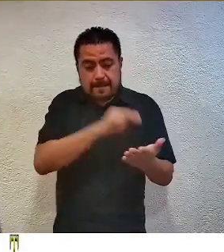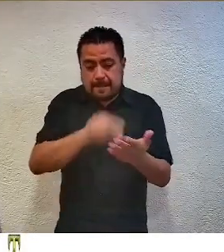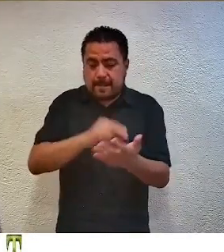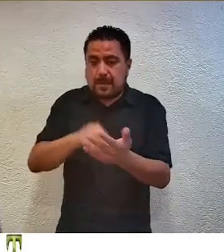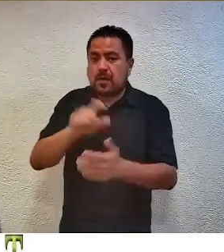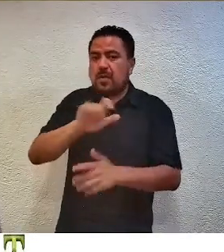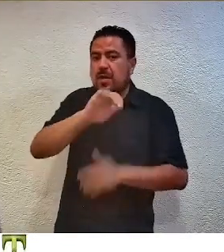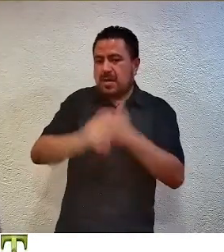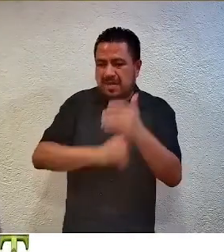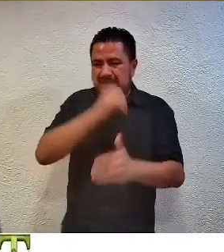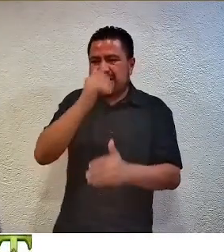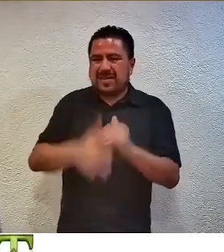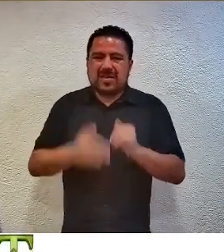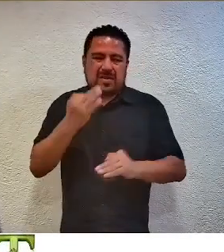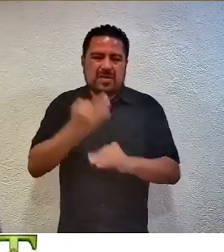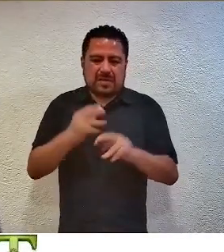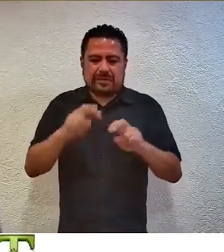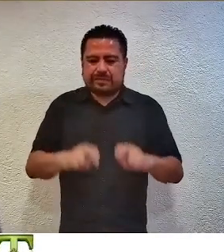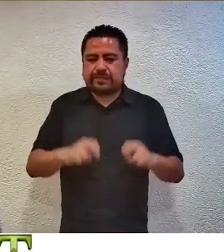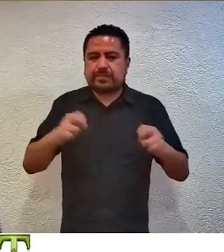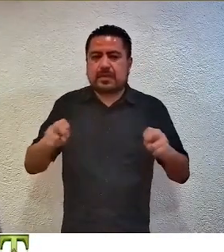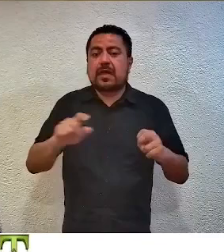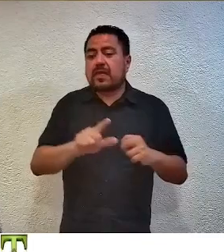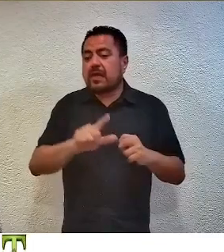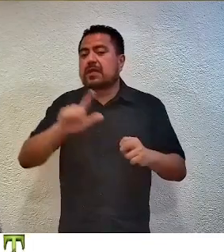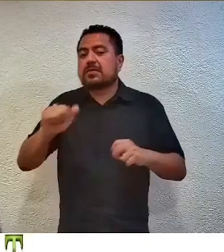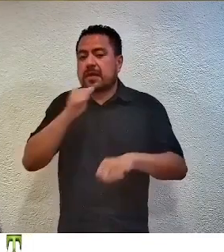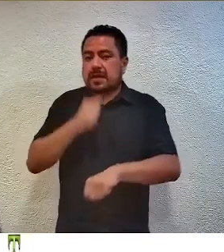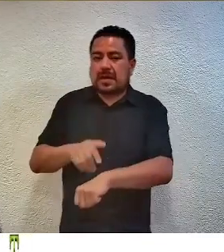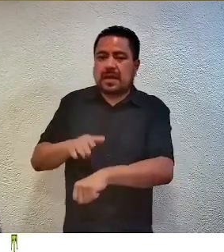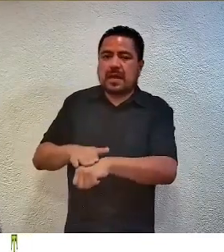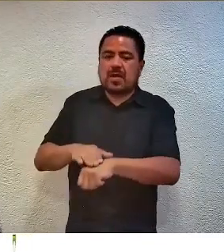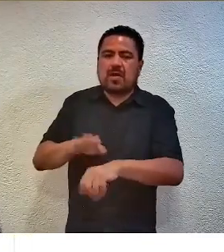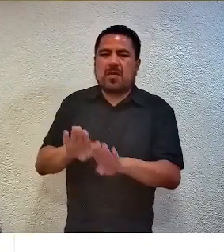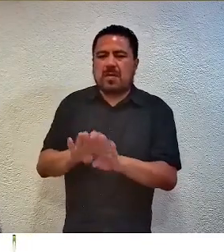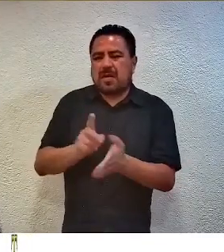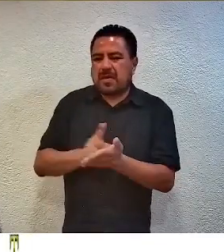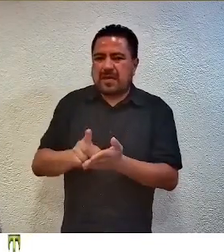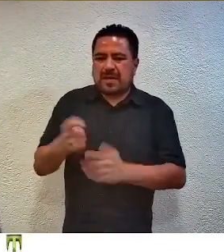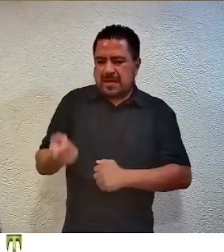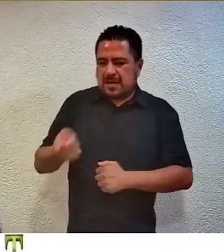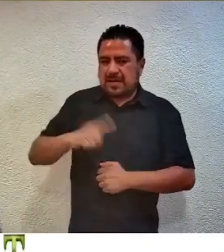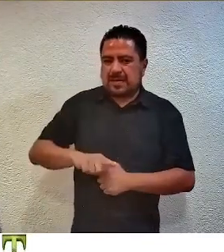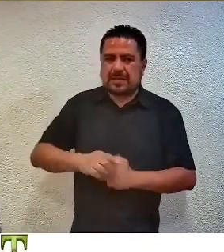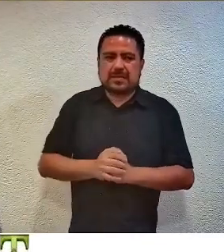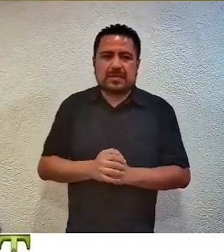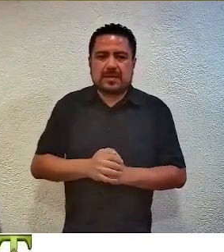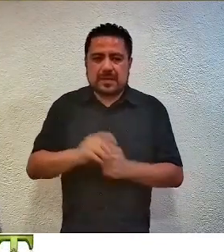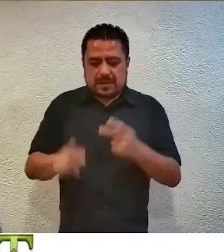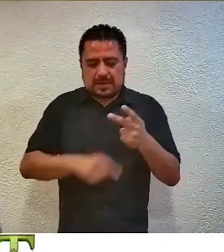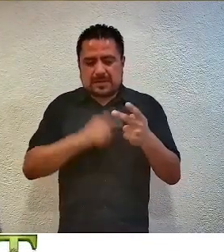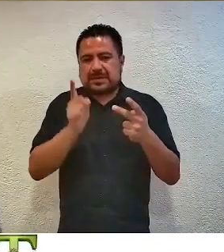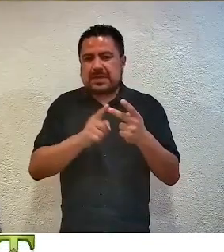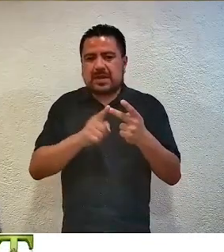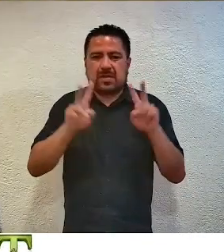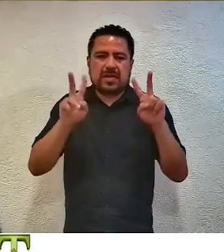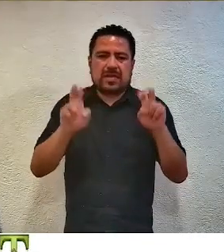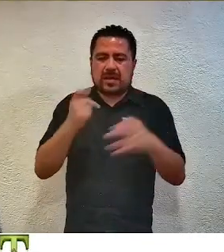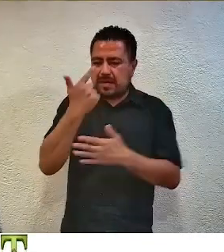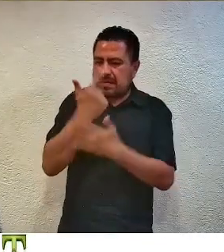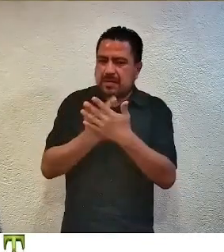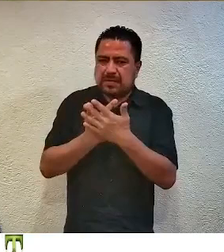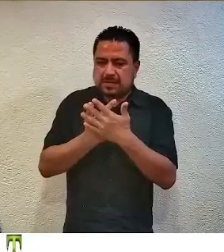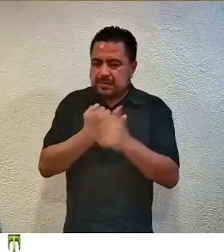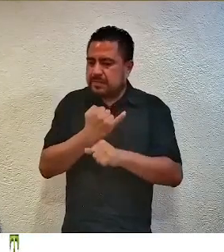la conclusión de la presente sesión y, en consecuencia, notificarlo como en derecho corresponda. El segundo asunto listado para analizar